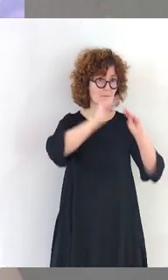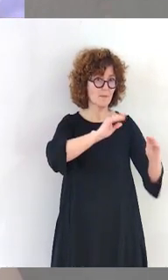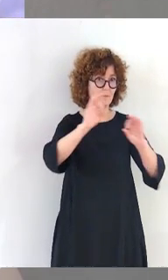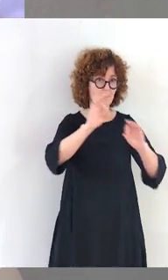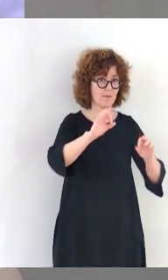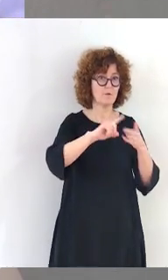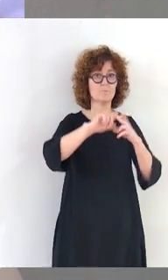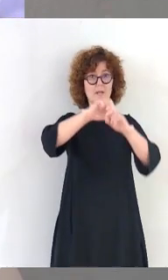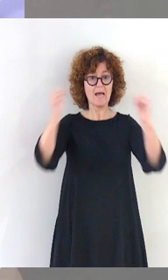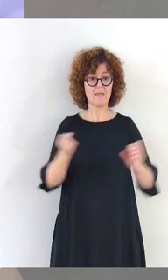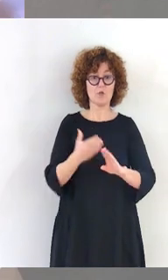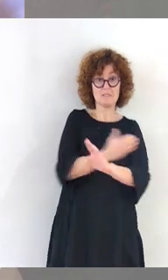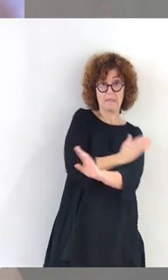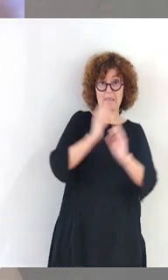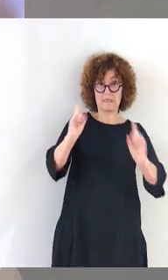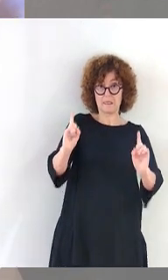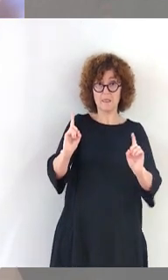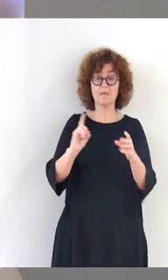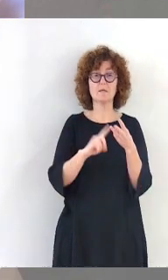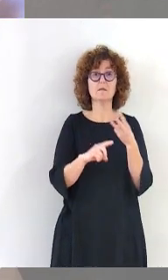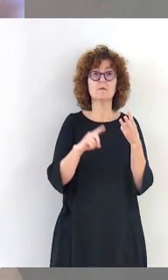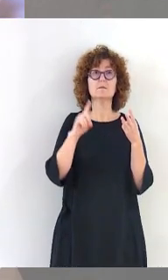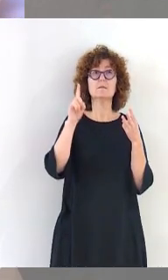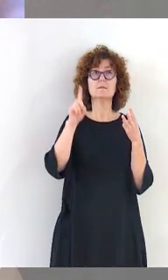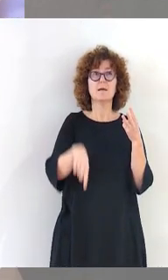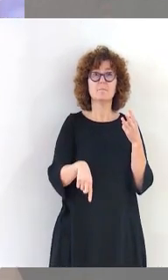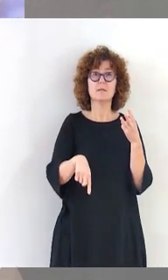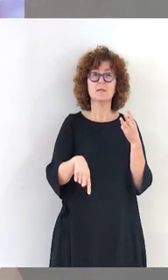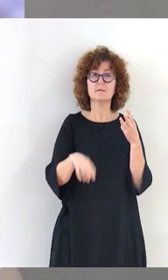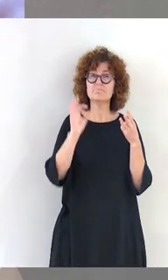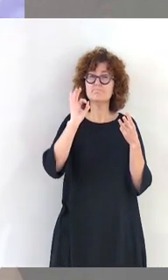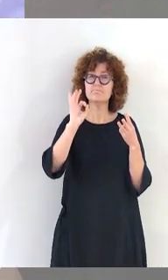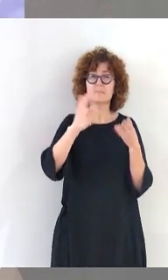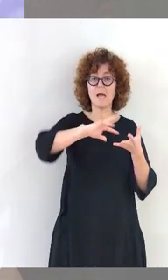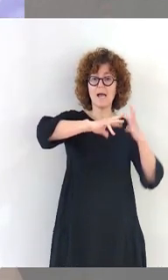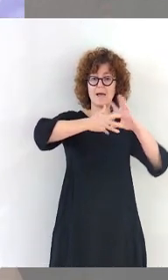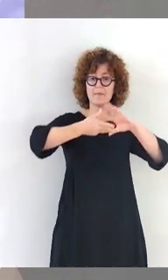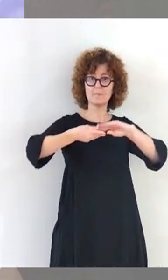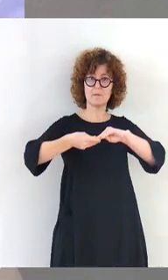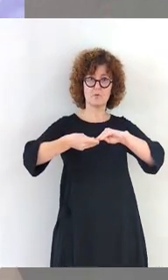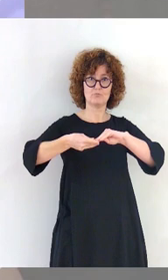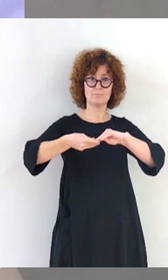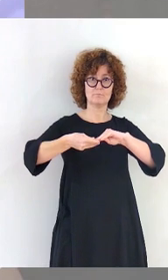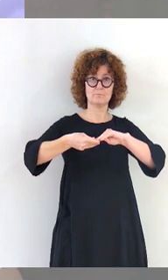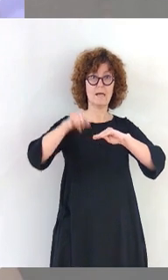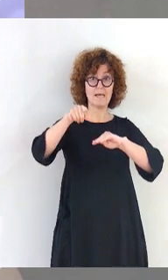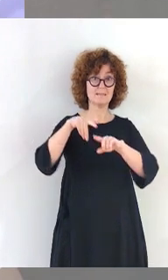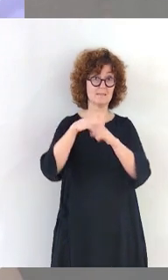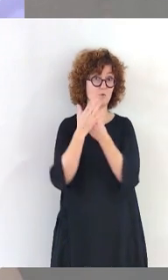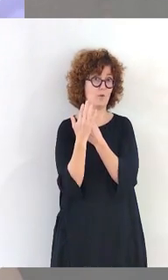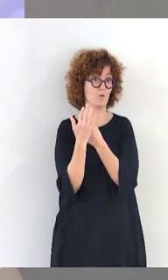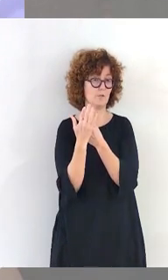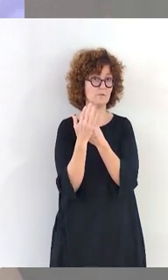las acciones de anticipación y se está está poniendo en en sobre todo la adaptación de las comunidades a estos